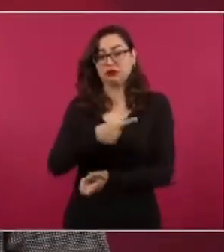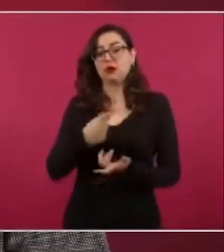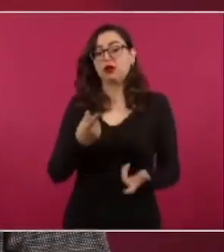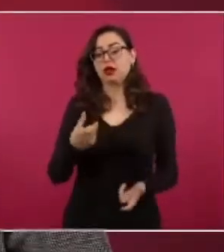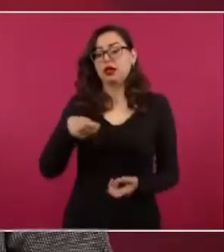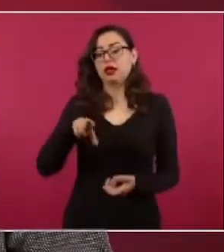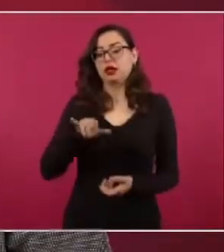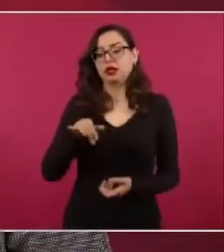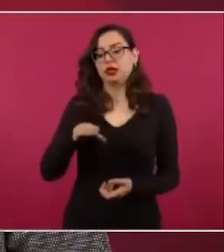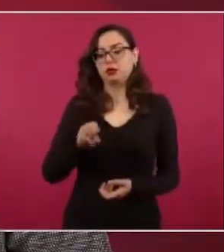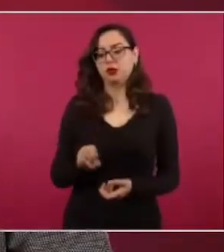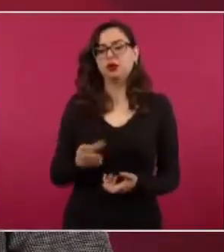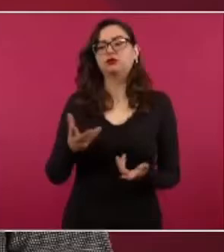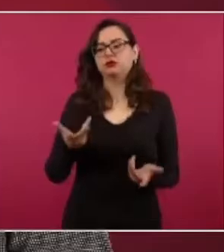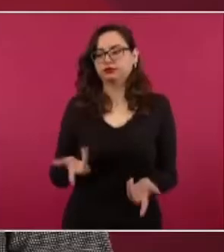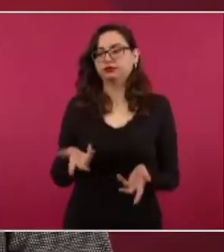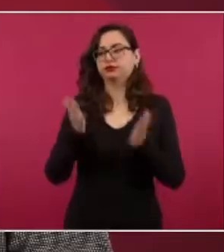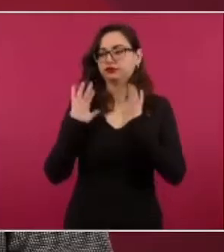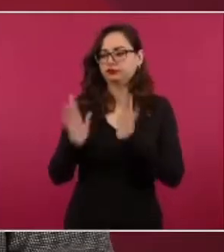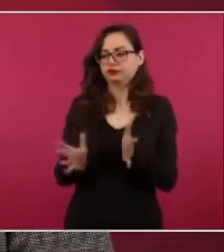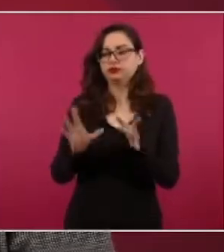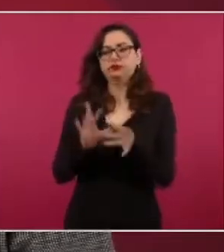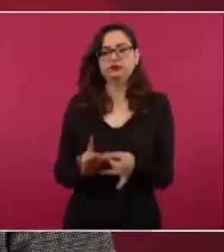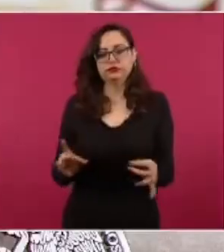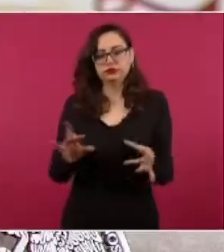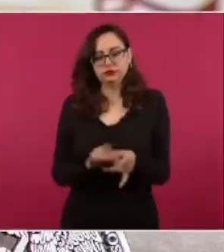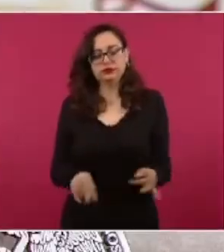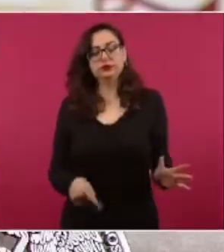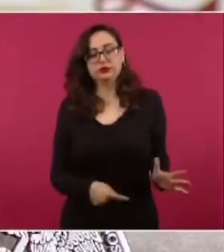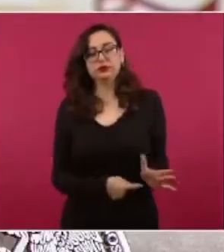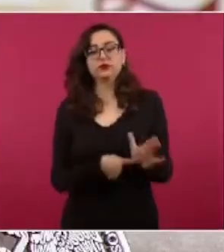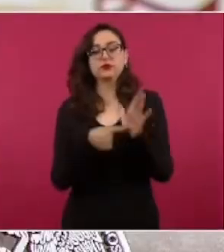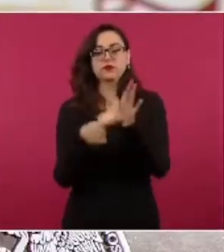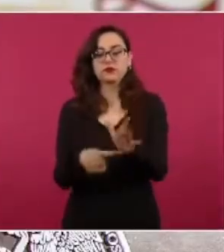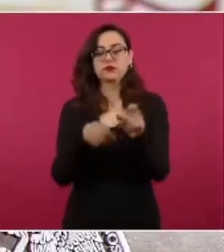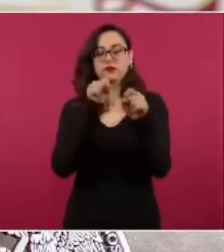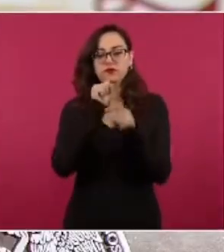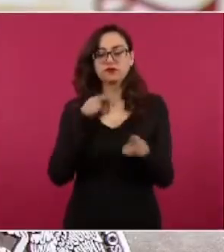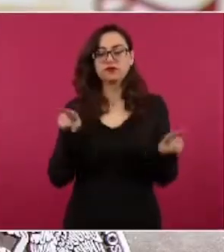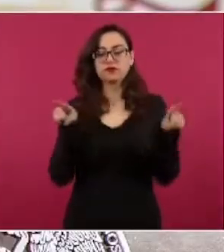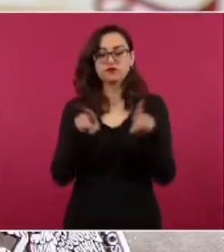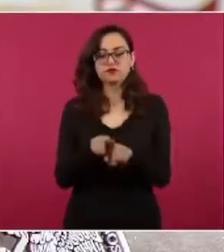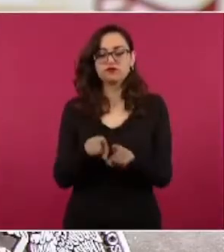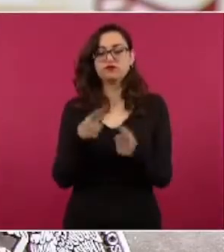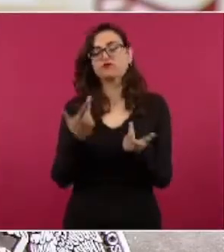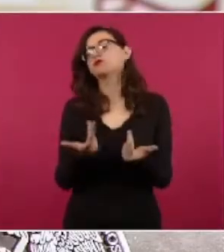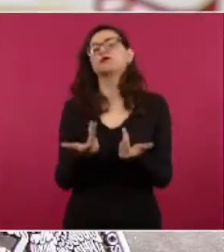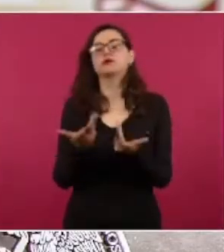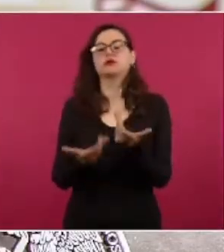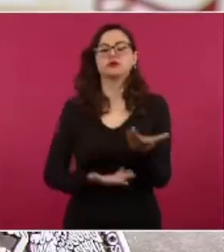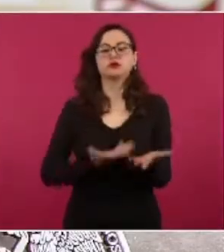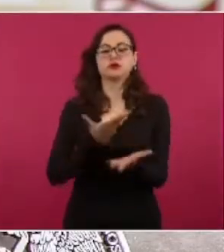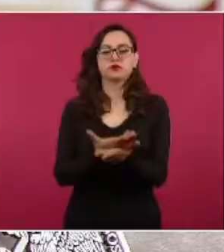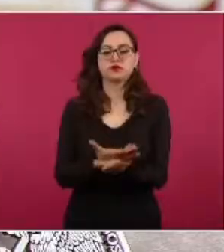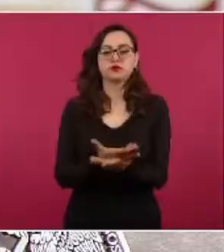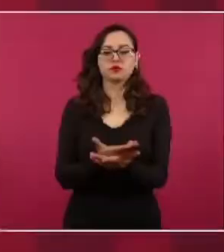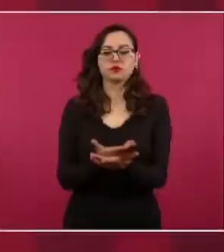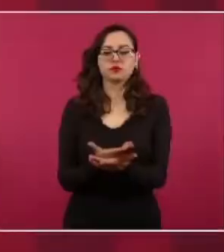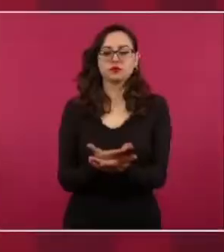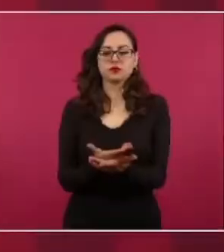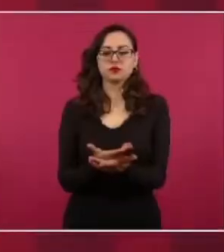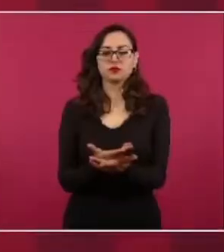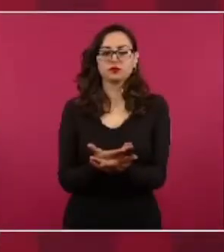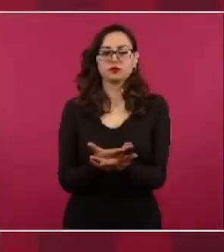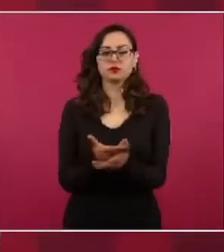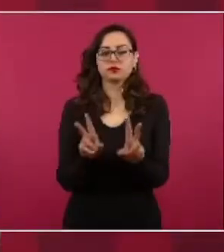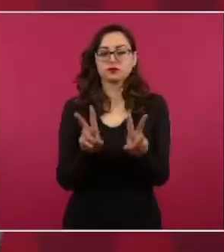se habló de la posibilidad de que estos recursos que se están ampliando en cuanto